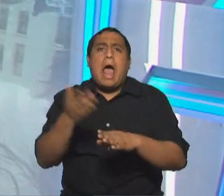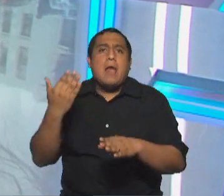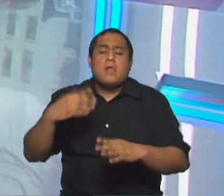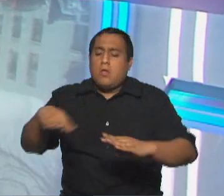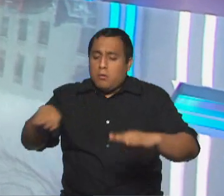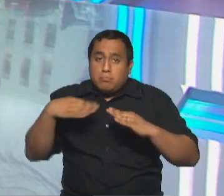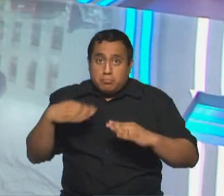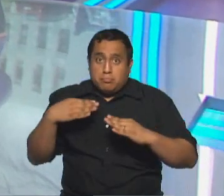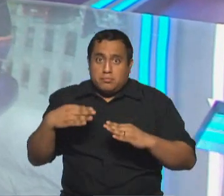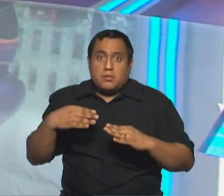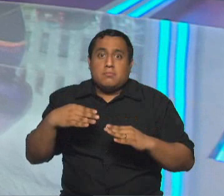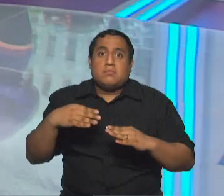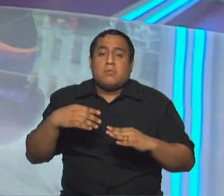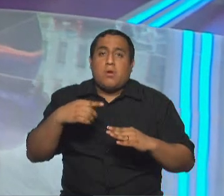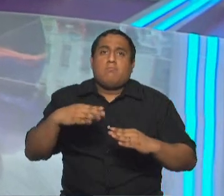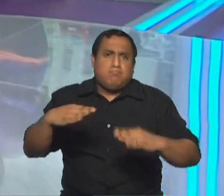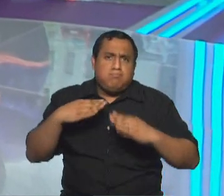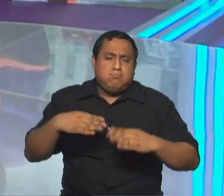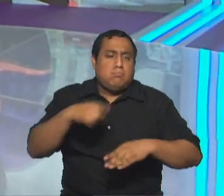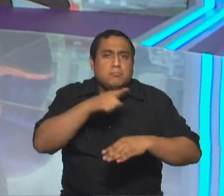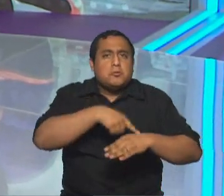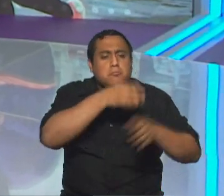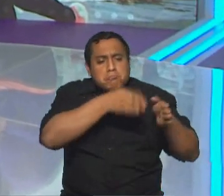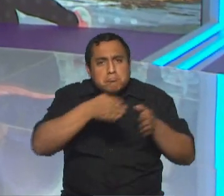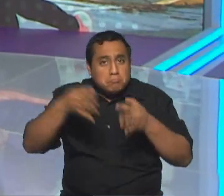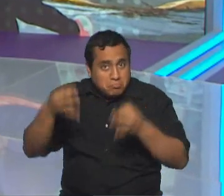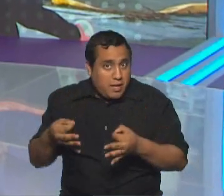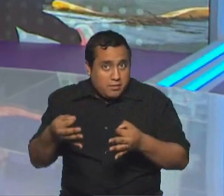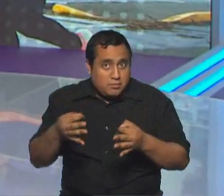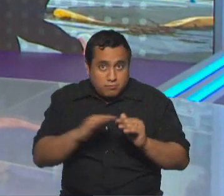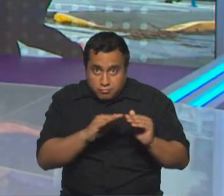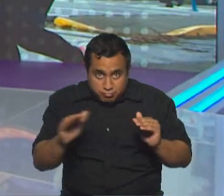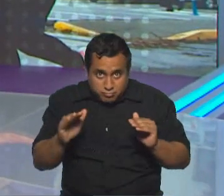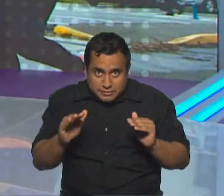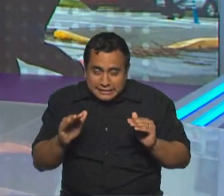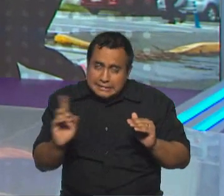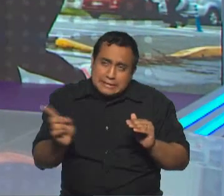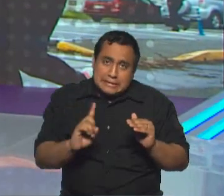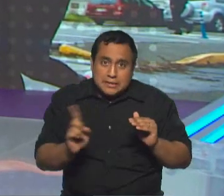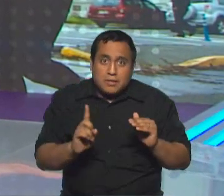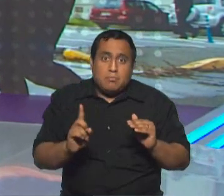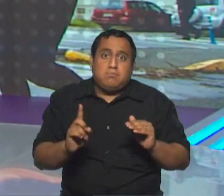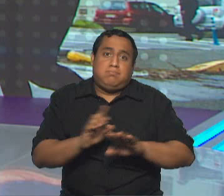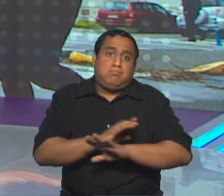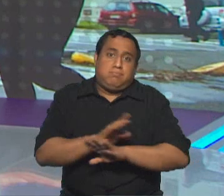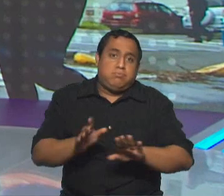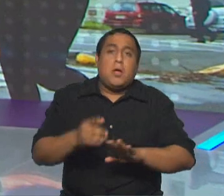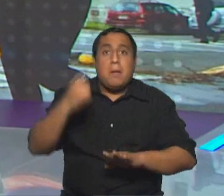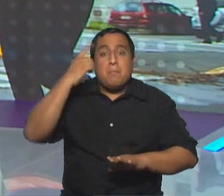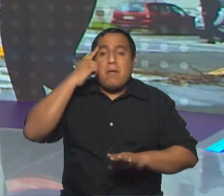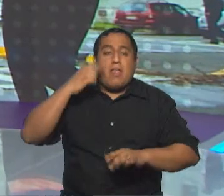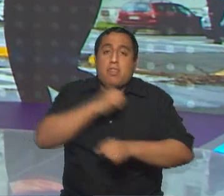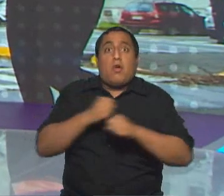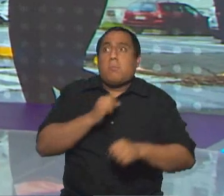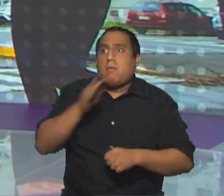actividad física programada, cuidada, y que logres mantenerla en el tiempo? Porque arrancamos con unas ínfulas bárbaras, nos montamos en el gimnasio,